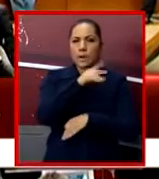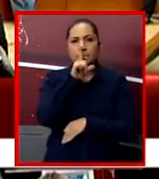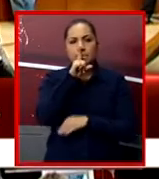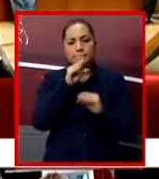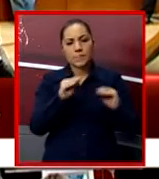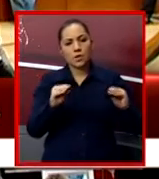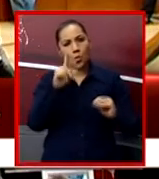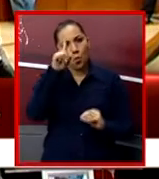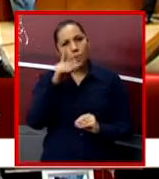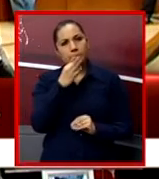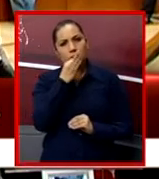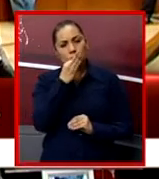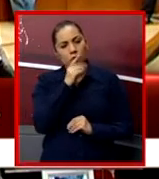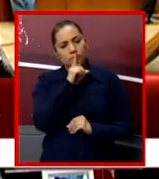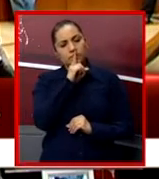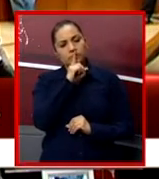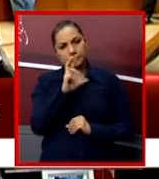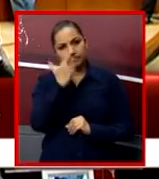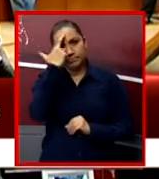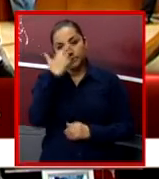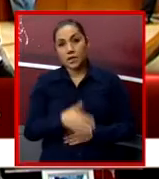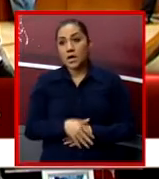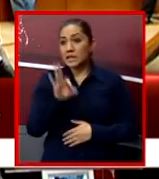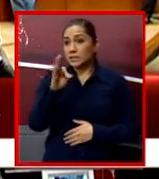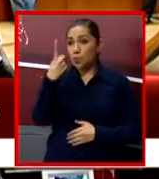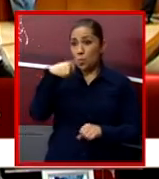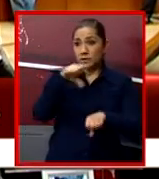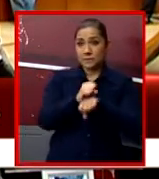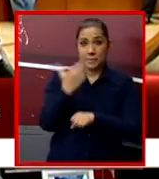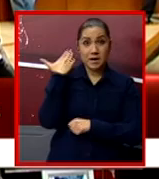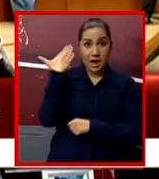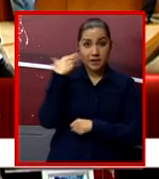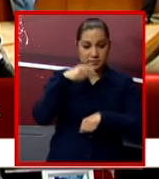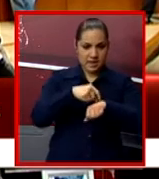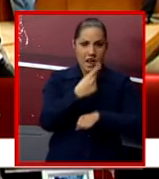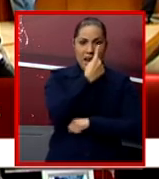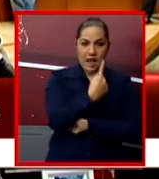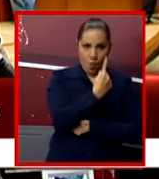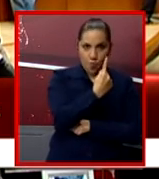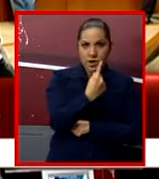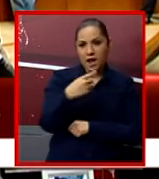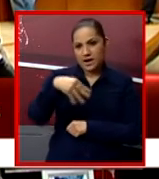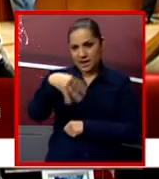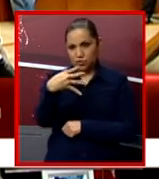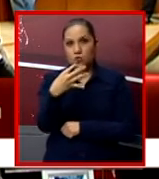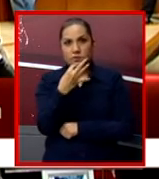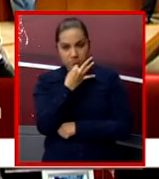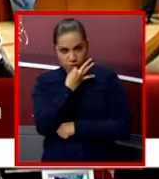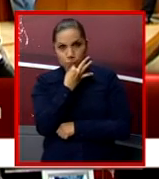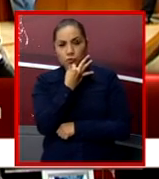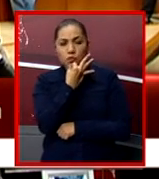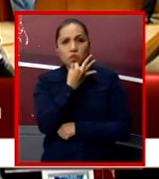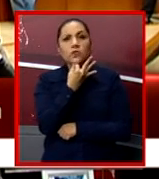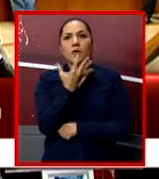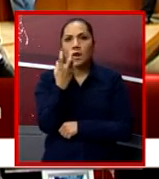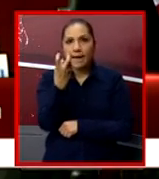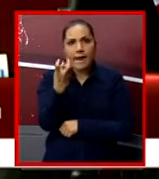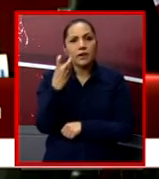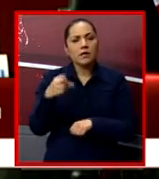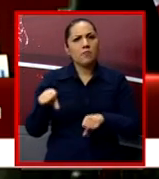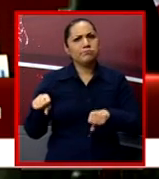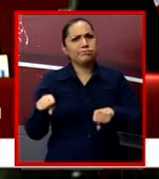Hace una semana a la 1:14 de la tarde, 13:14, se llevó a cabo